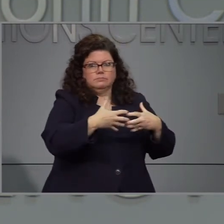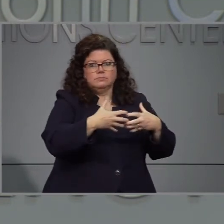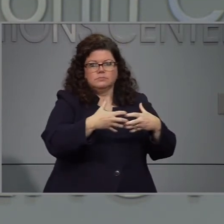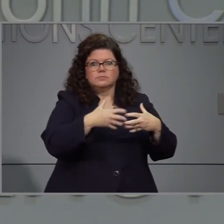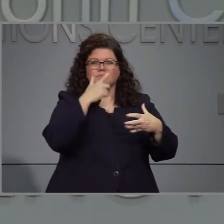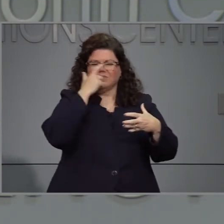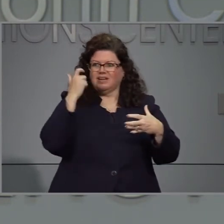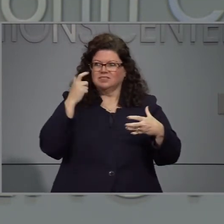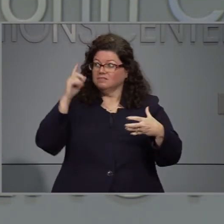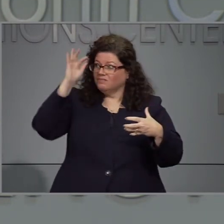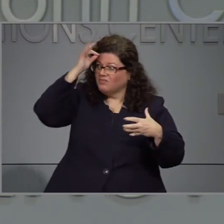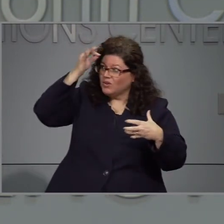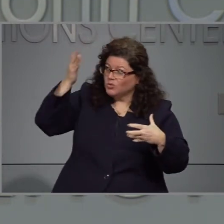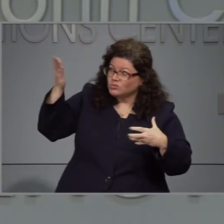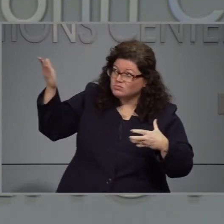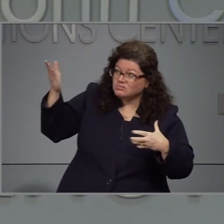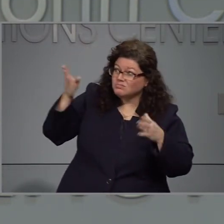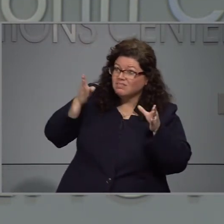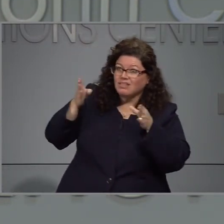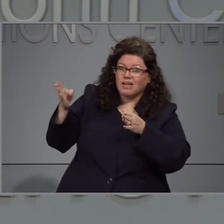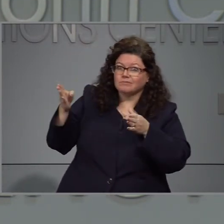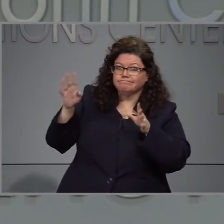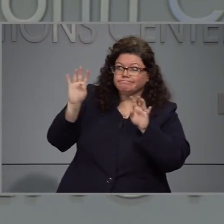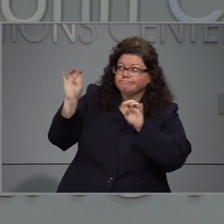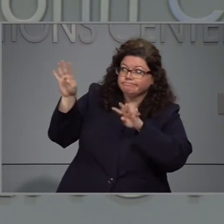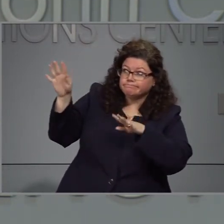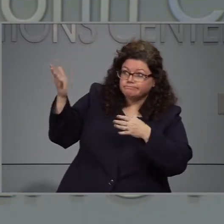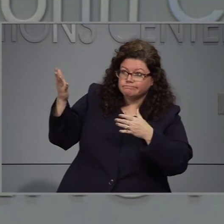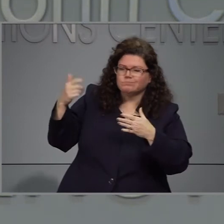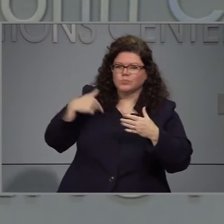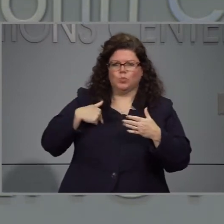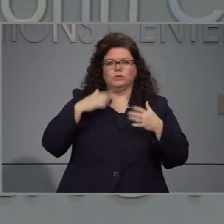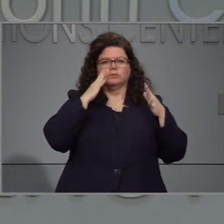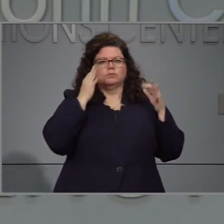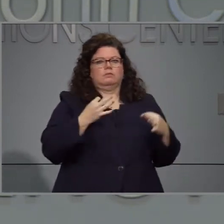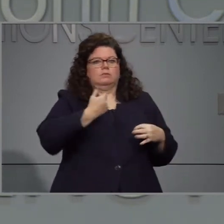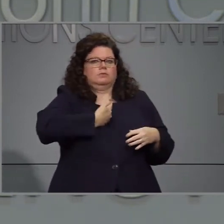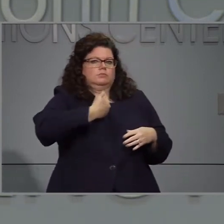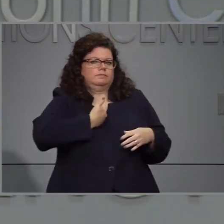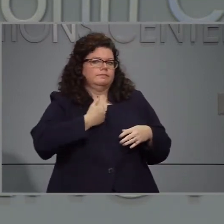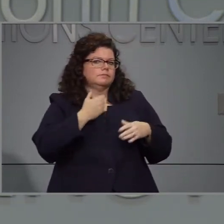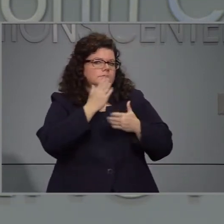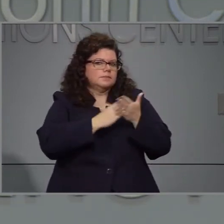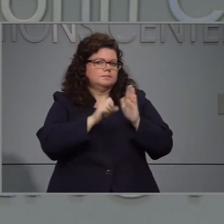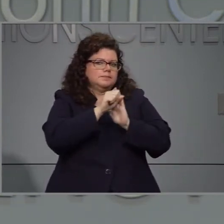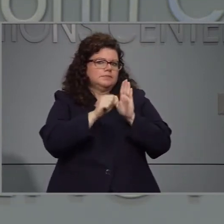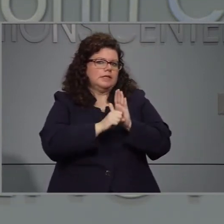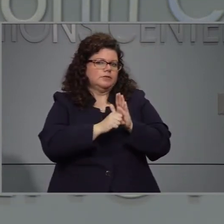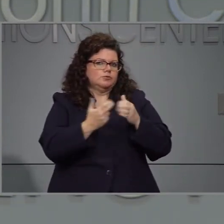tener más pruebas en los estados, ya que no tenemos una estrategia federal.